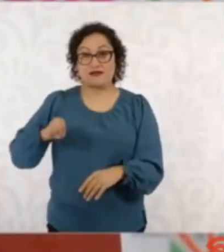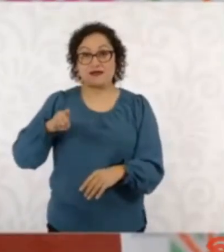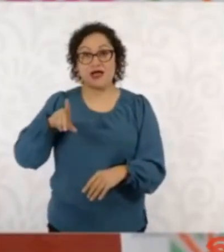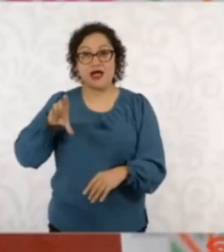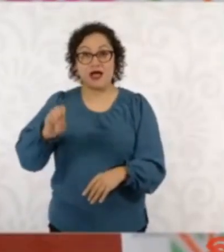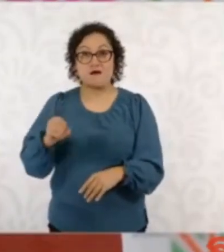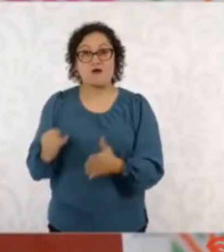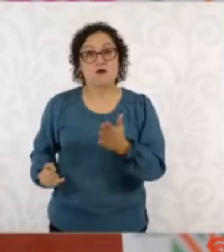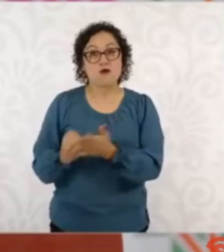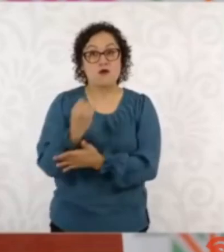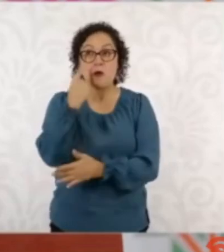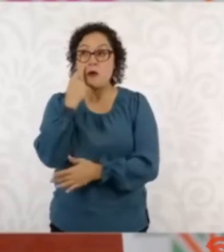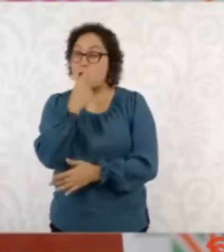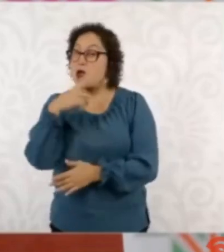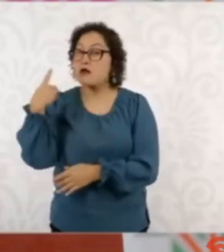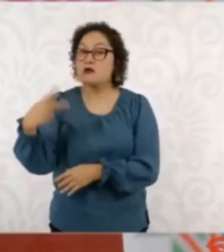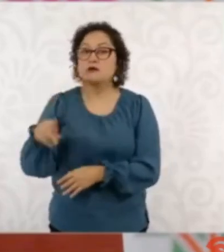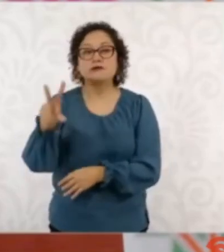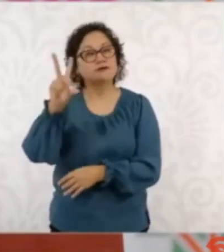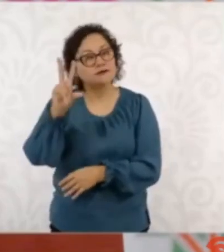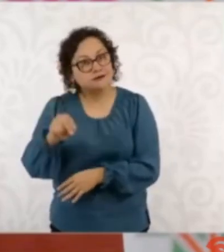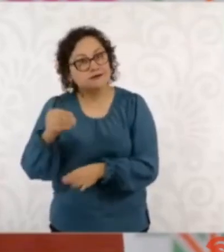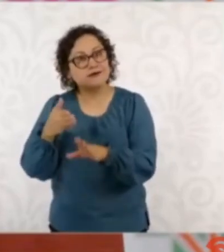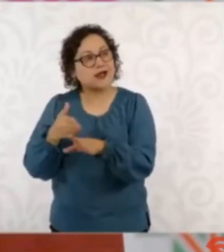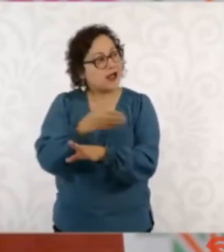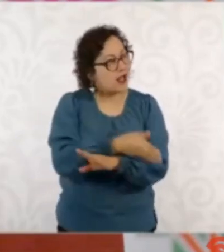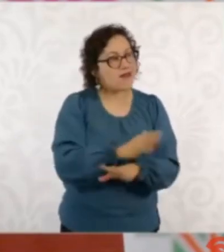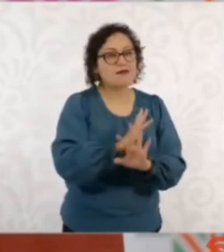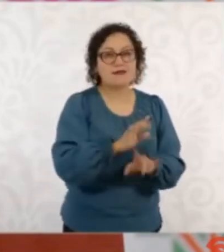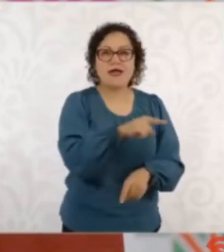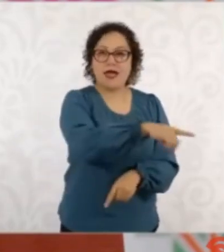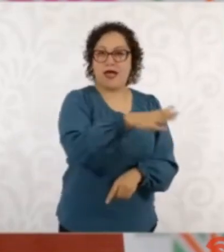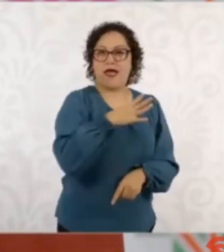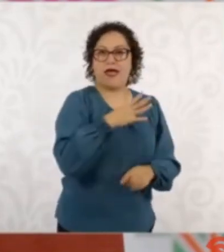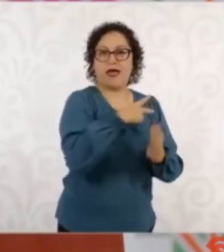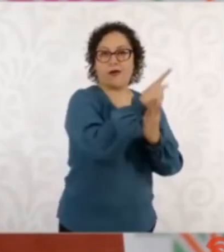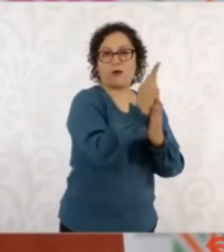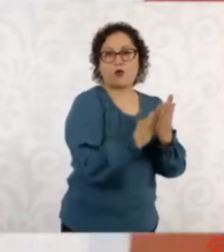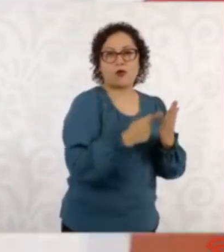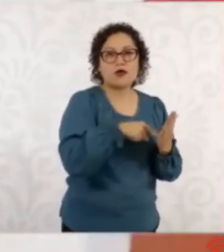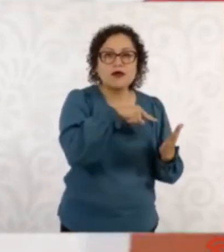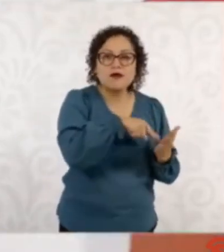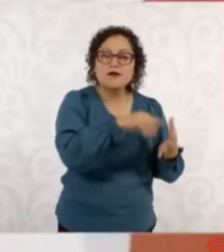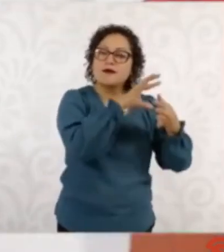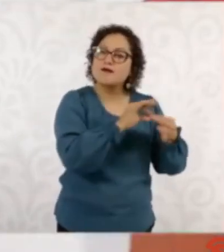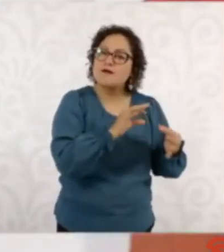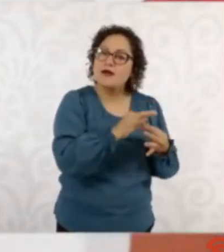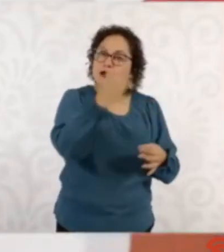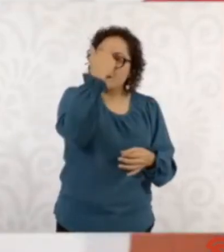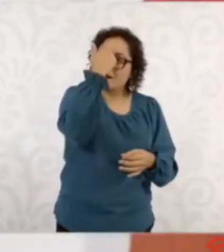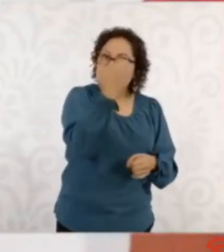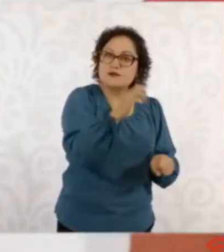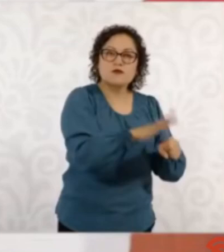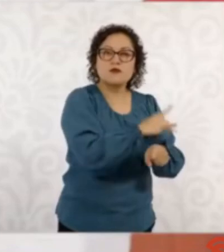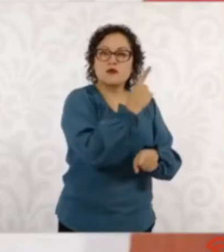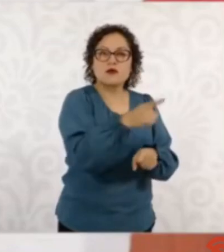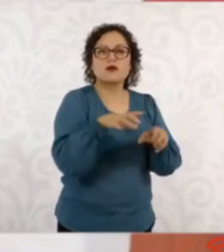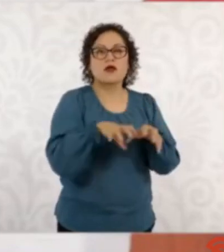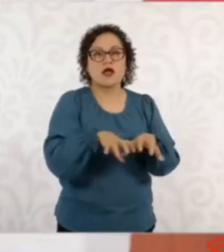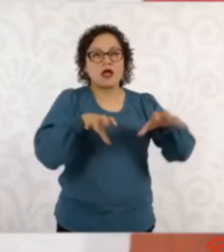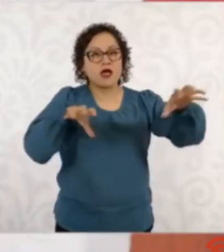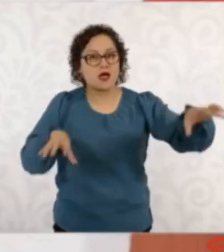enorme. Y al no orientarse, una vez terminado el AIFA, muchos de los vuelos al